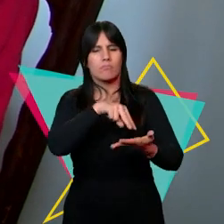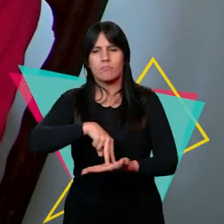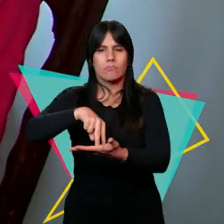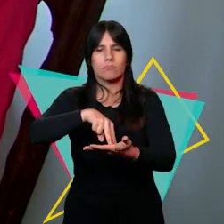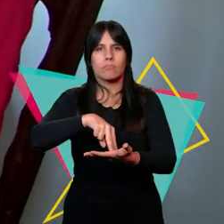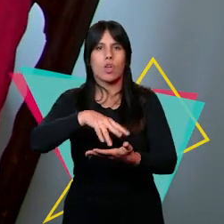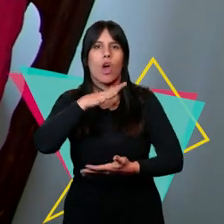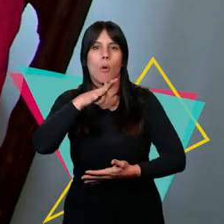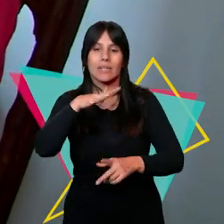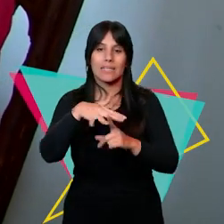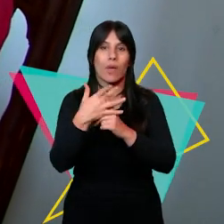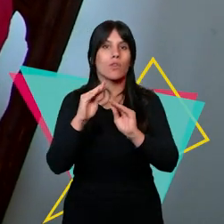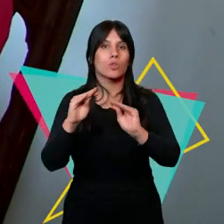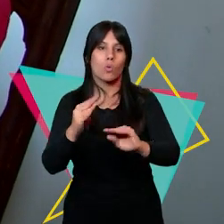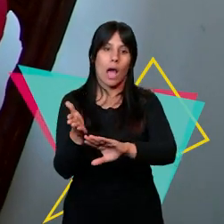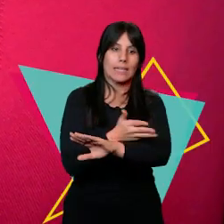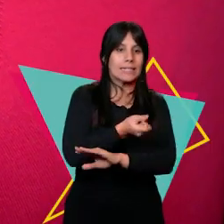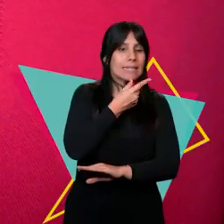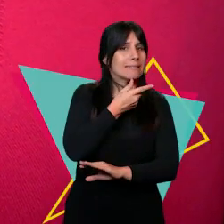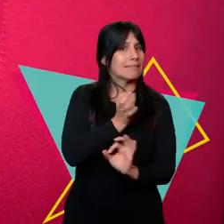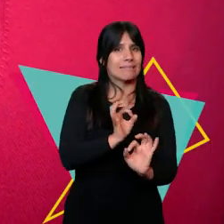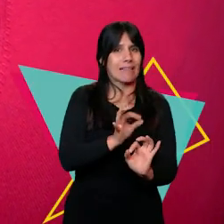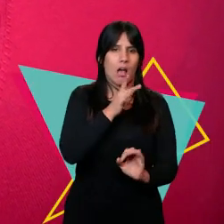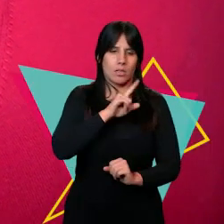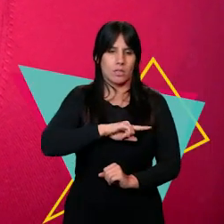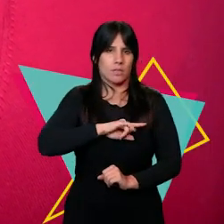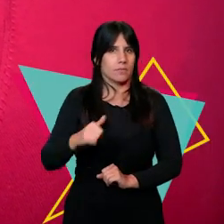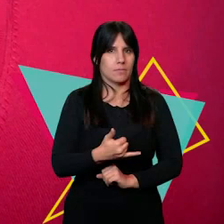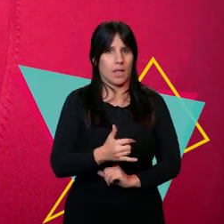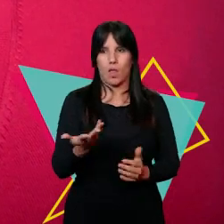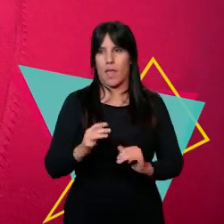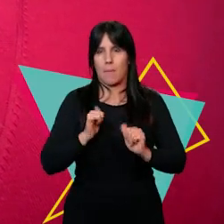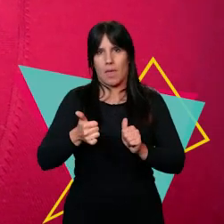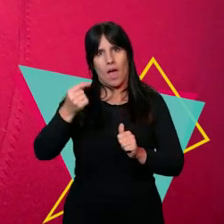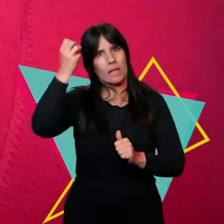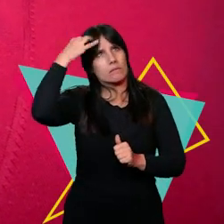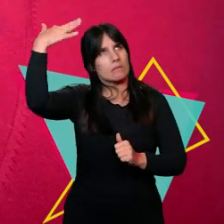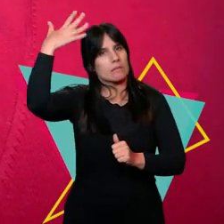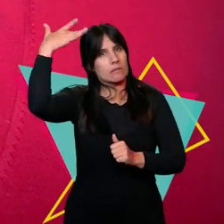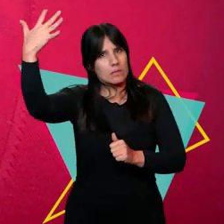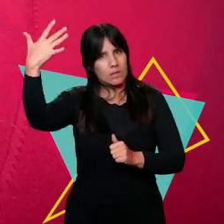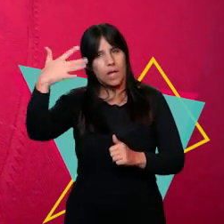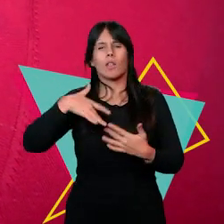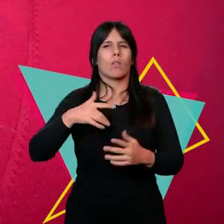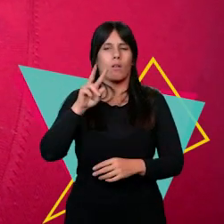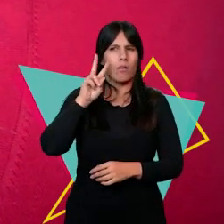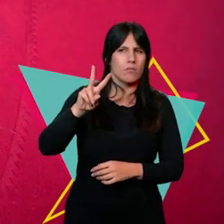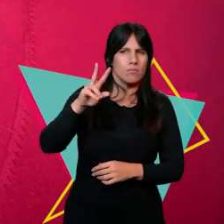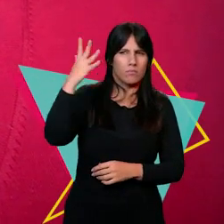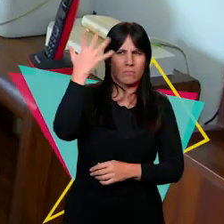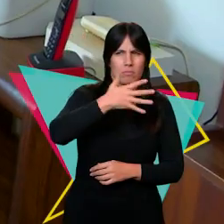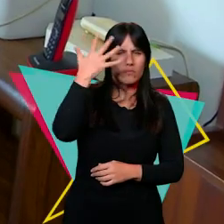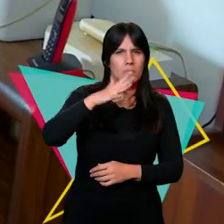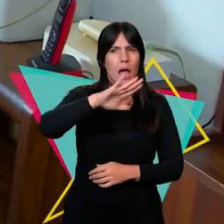estado cansino y fatigoso que tiene, entra en estado de psicosis. Y le parece ver en ese estado de psicosis a